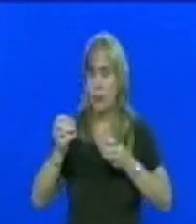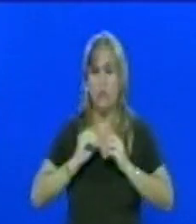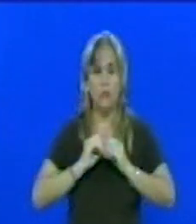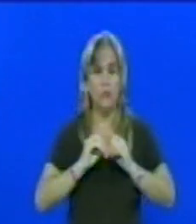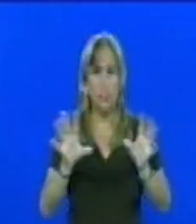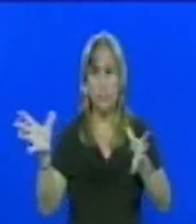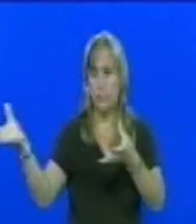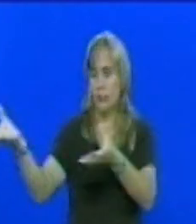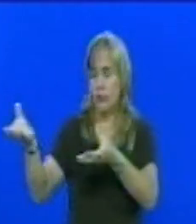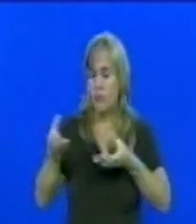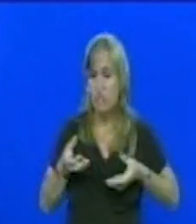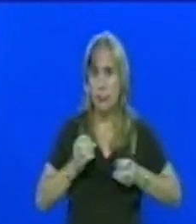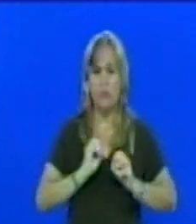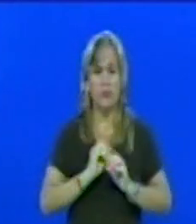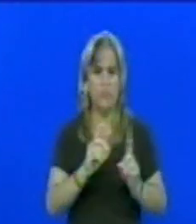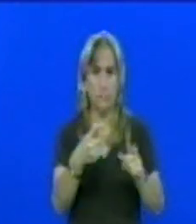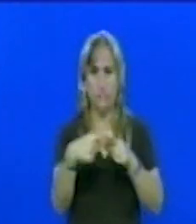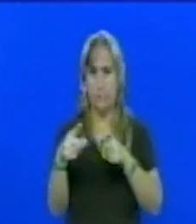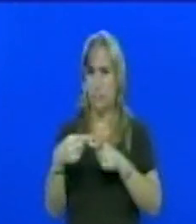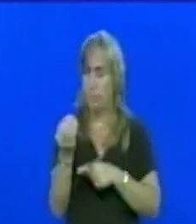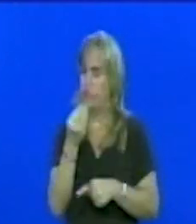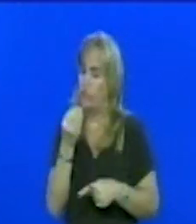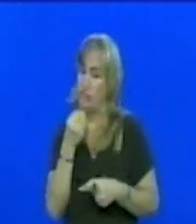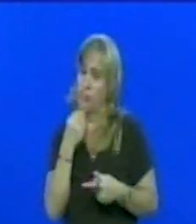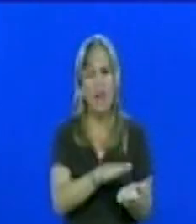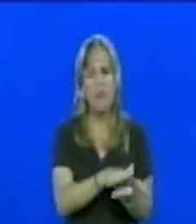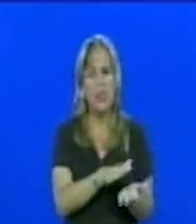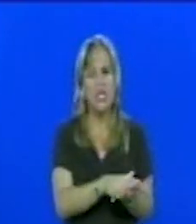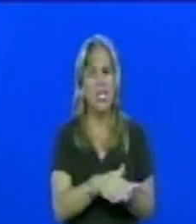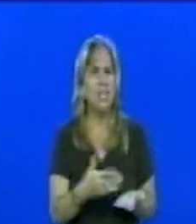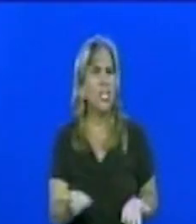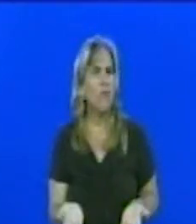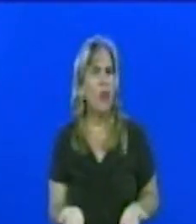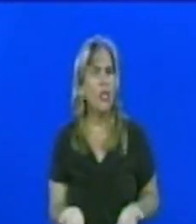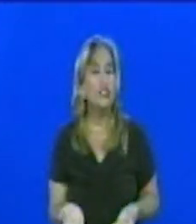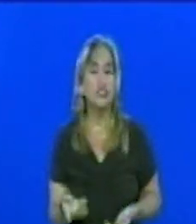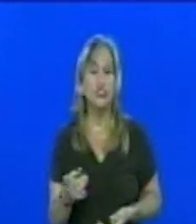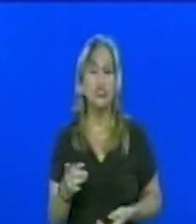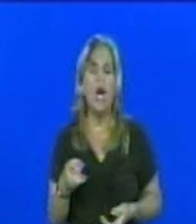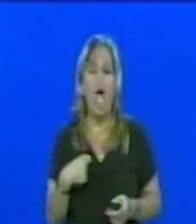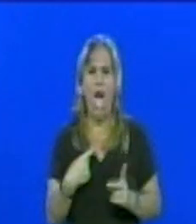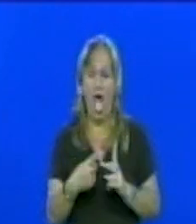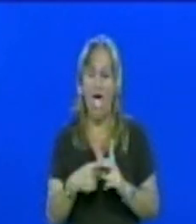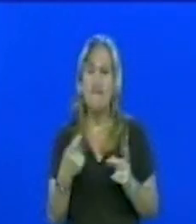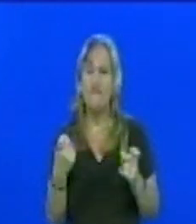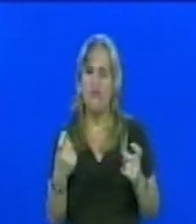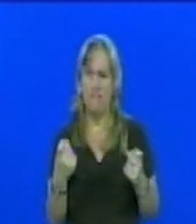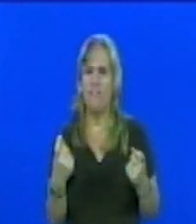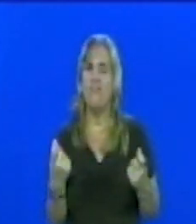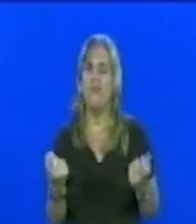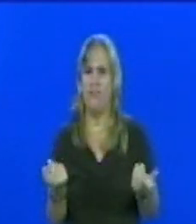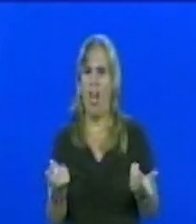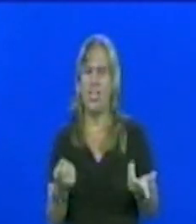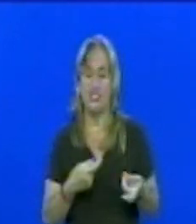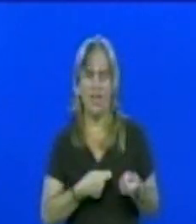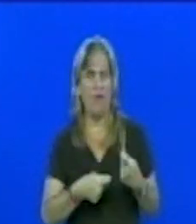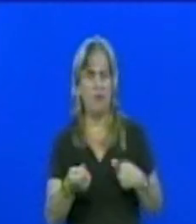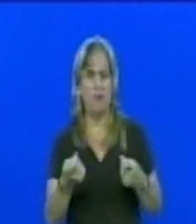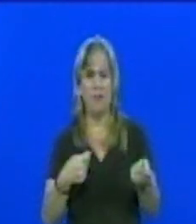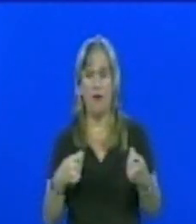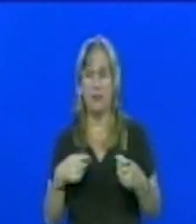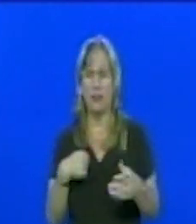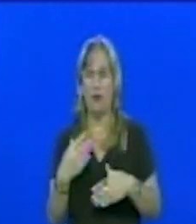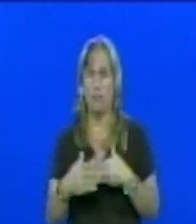Chícharo eh el azúcar nosotros tenemos una pequeñas deudas que tuvimos un un